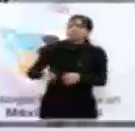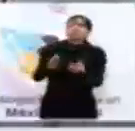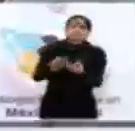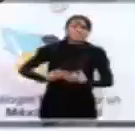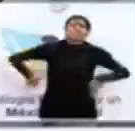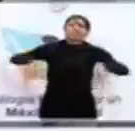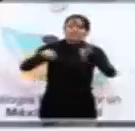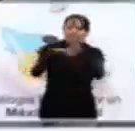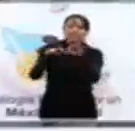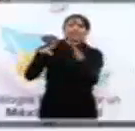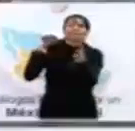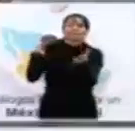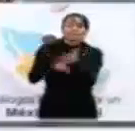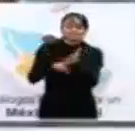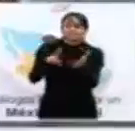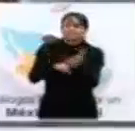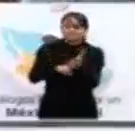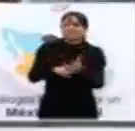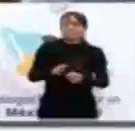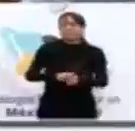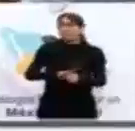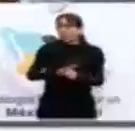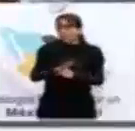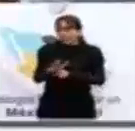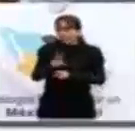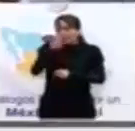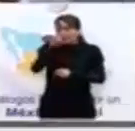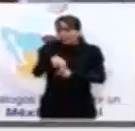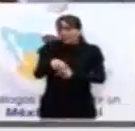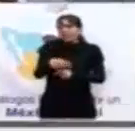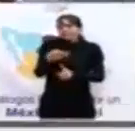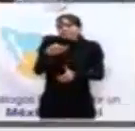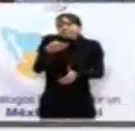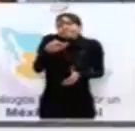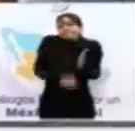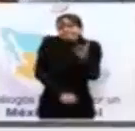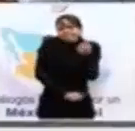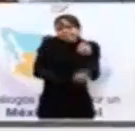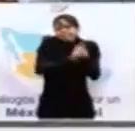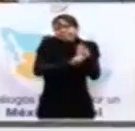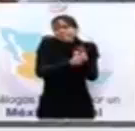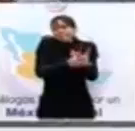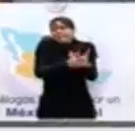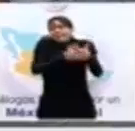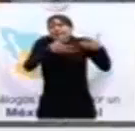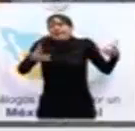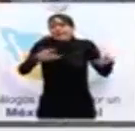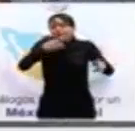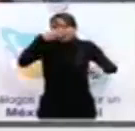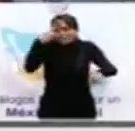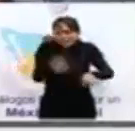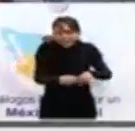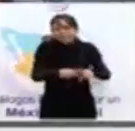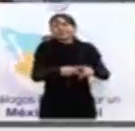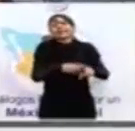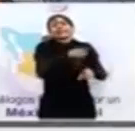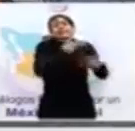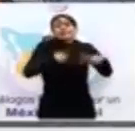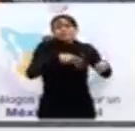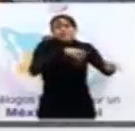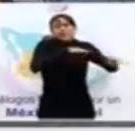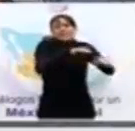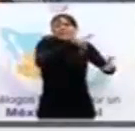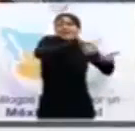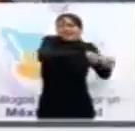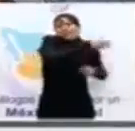donde el primer tema y el gran talón de Aquiles del sector rural y del sector de los pequeños productores, no de